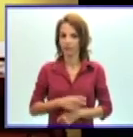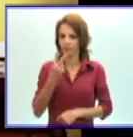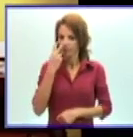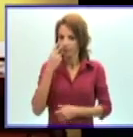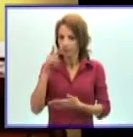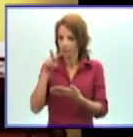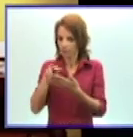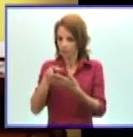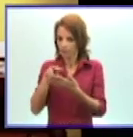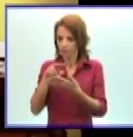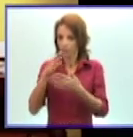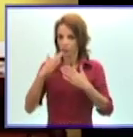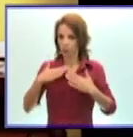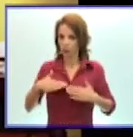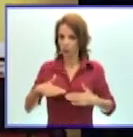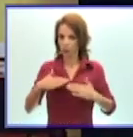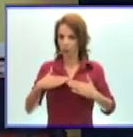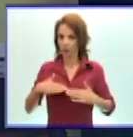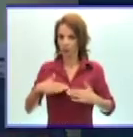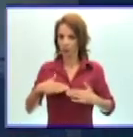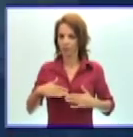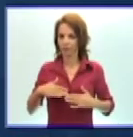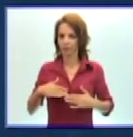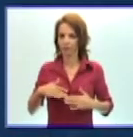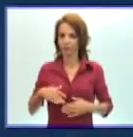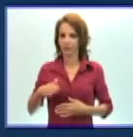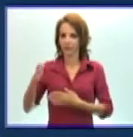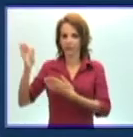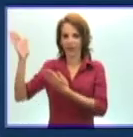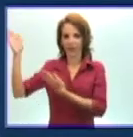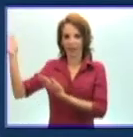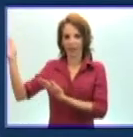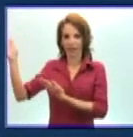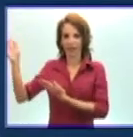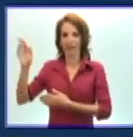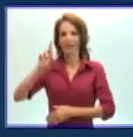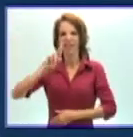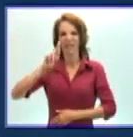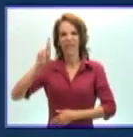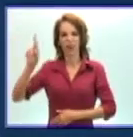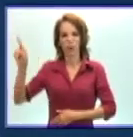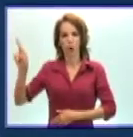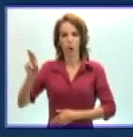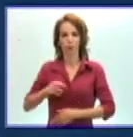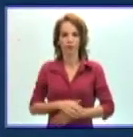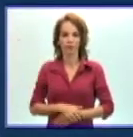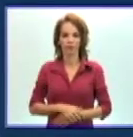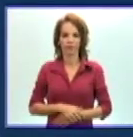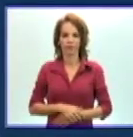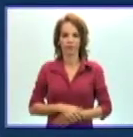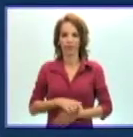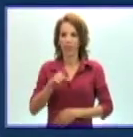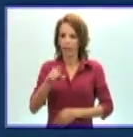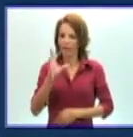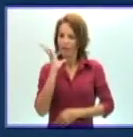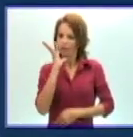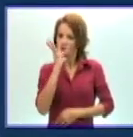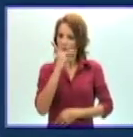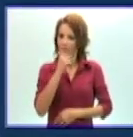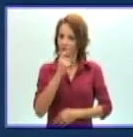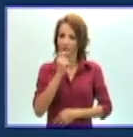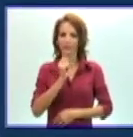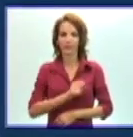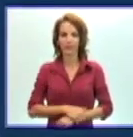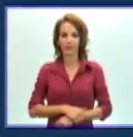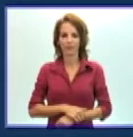detenidamente esta imagen y responde. Miren qué bello. Copien